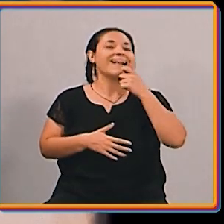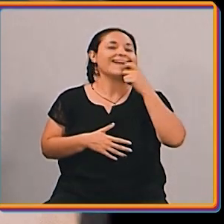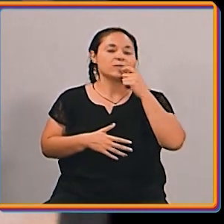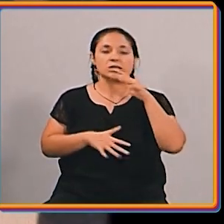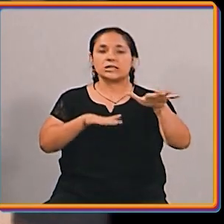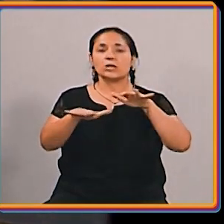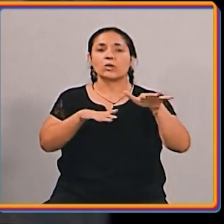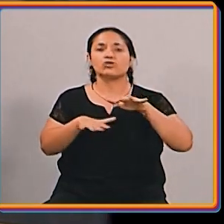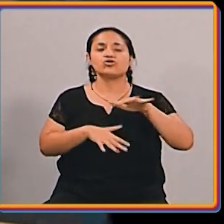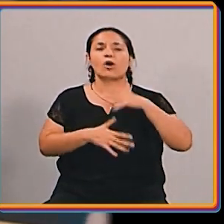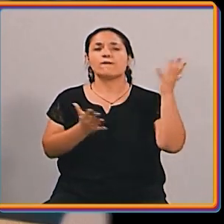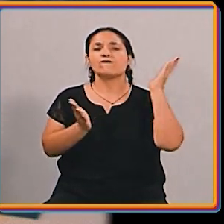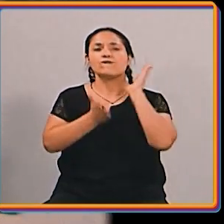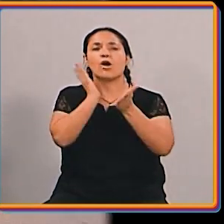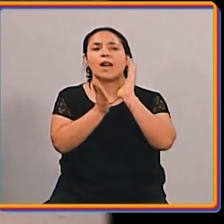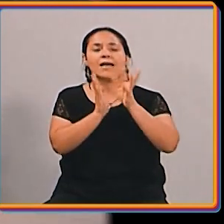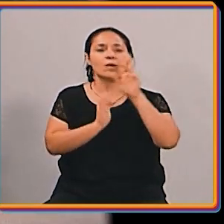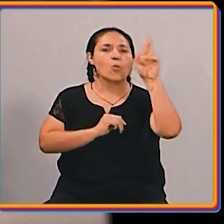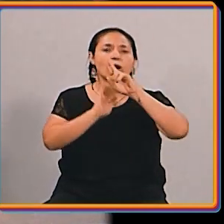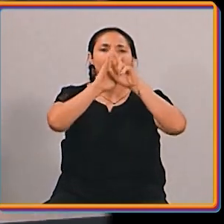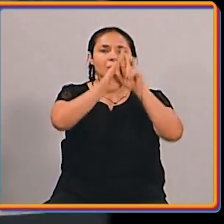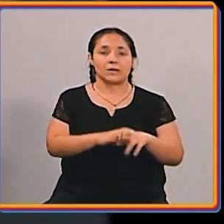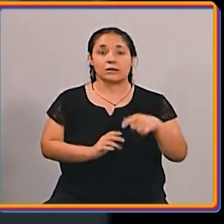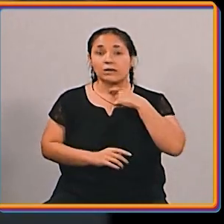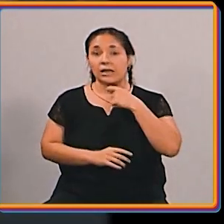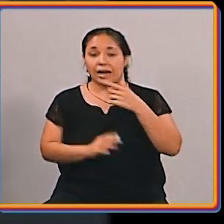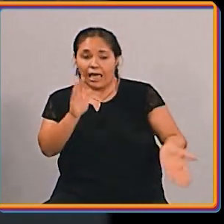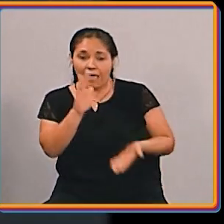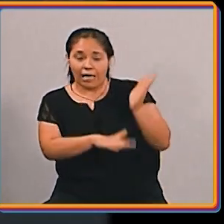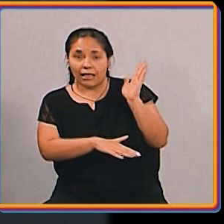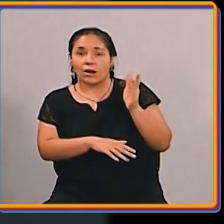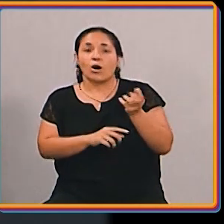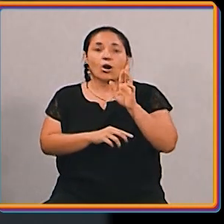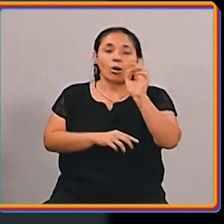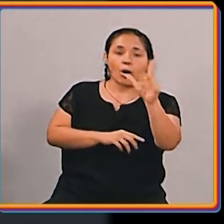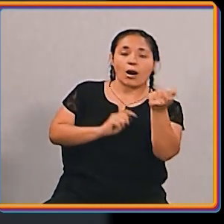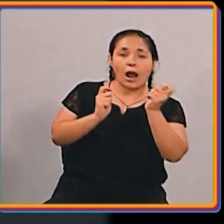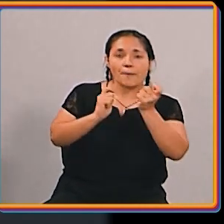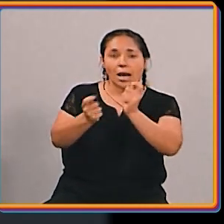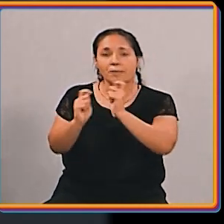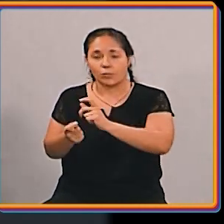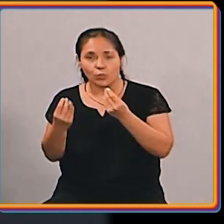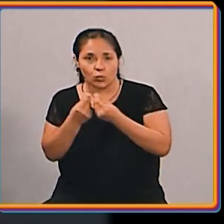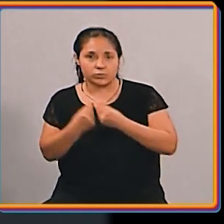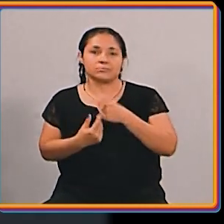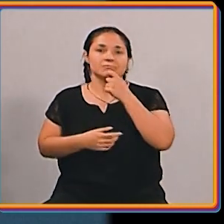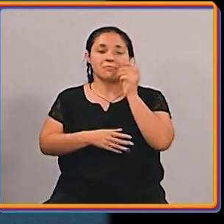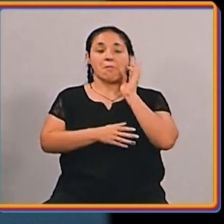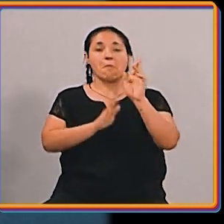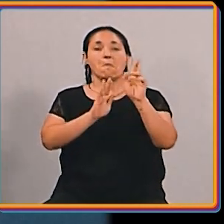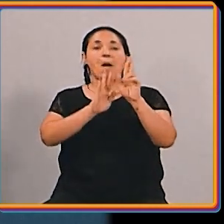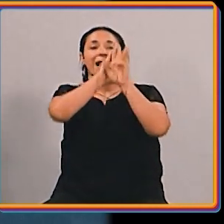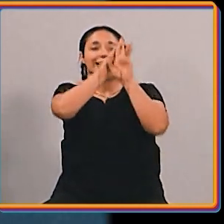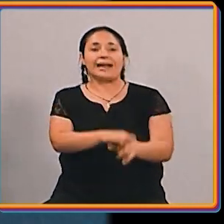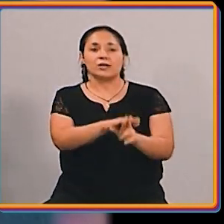que vive, por ejemplo, situaciones de maltrato y se quiere ir, tiene que cambiar varios roles, porque en el maltrato una de las cosas que tienen, por ejemplo, es que las tienden